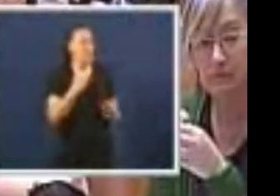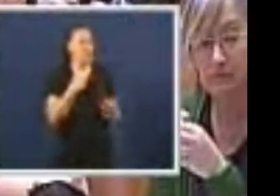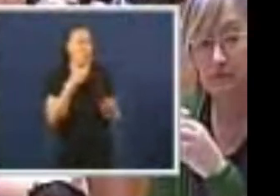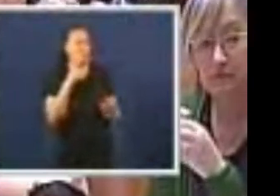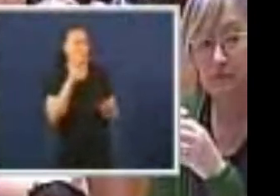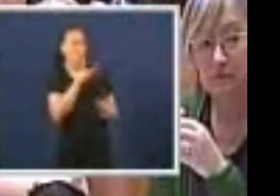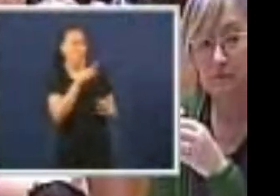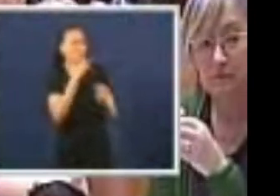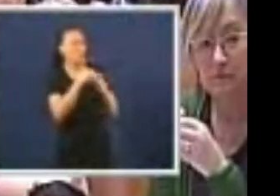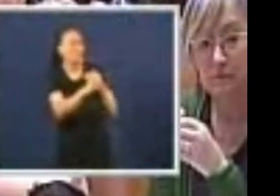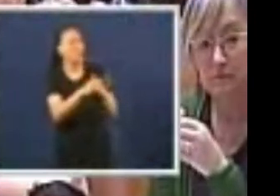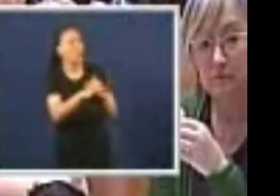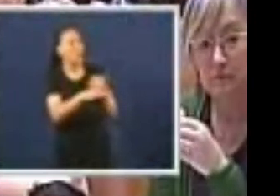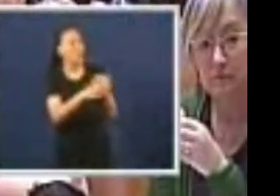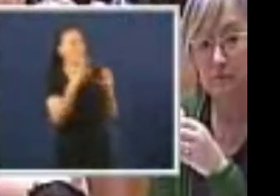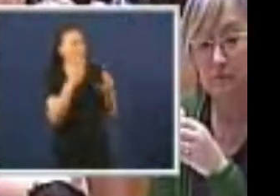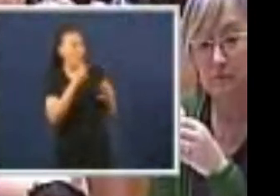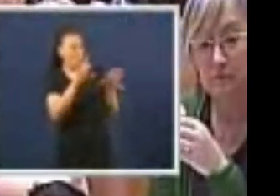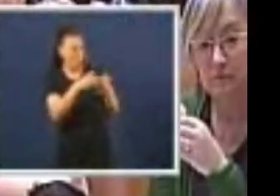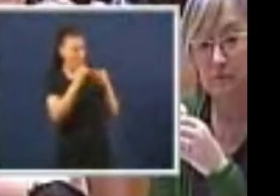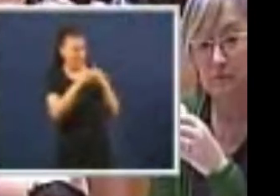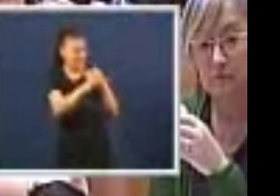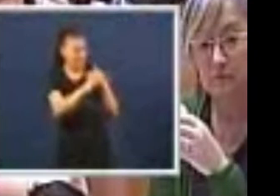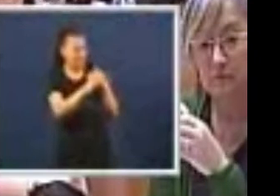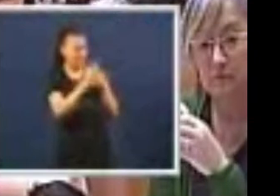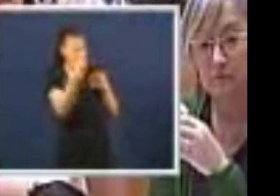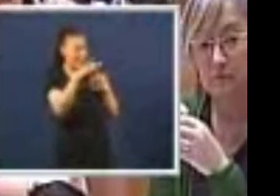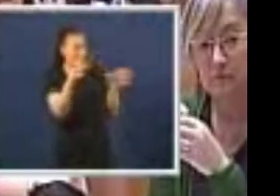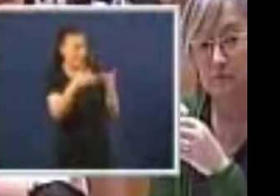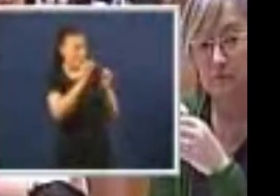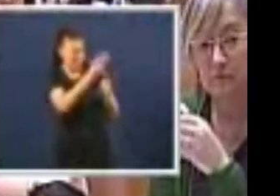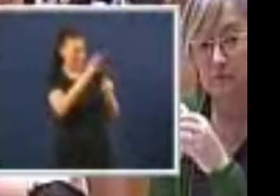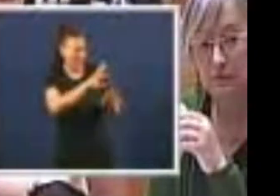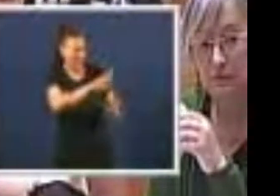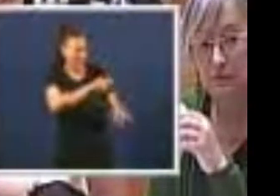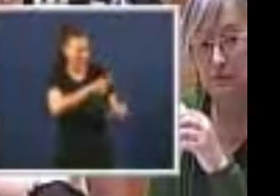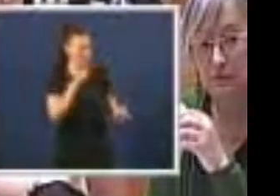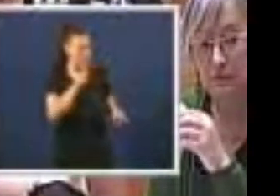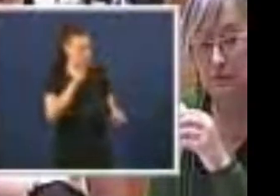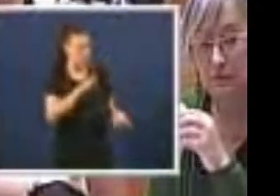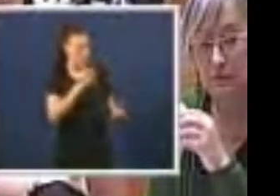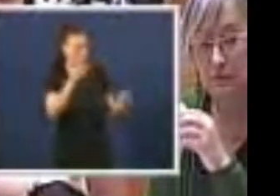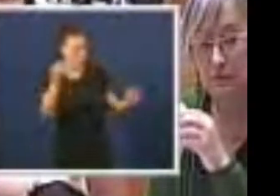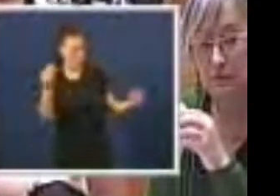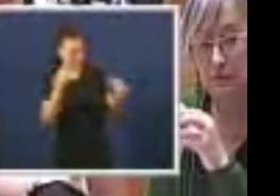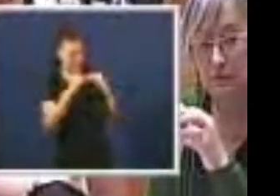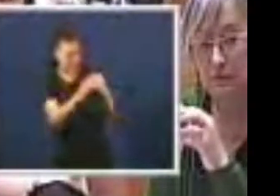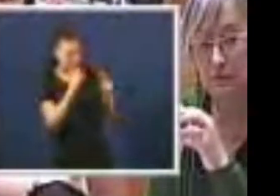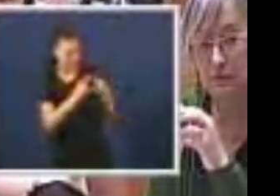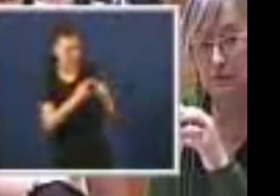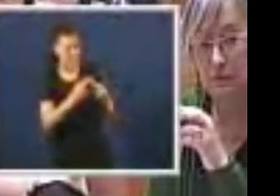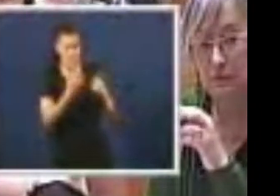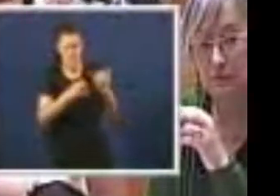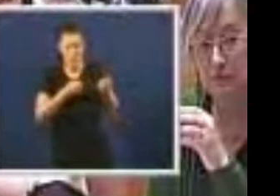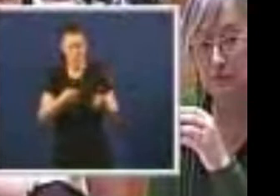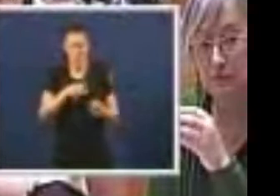ve vostede a estabilidade dun partido que está trufado por corrupción e que vemos a inestabilidade que está xerando en